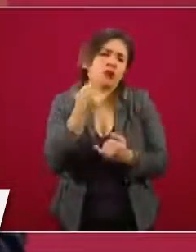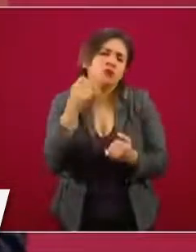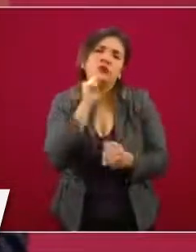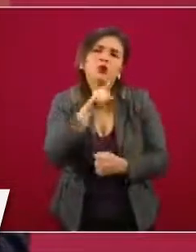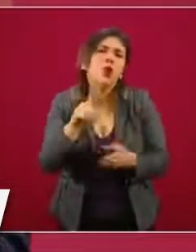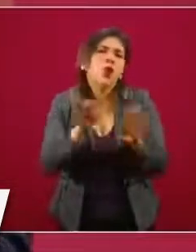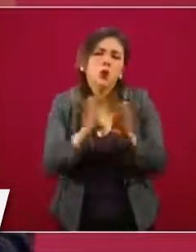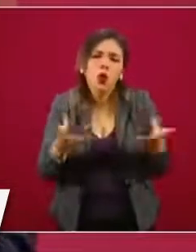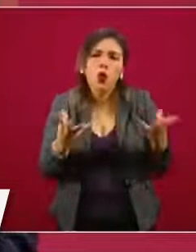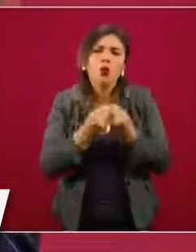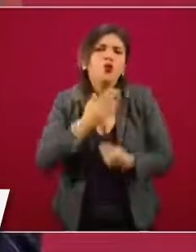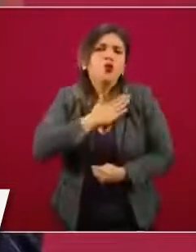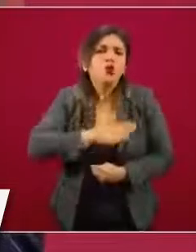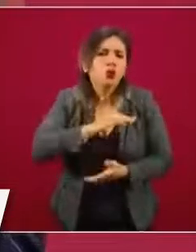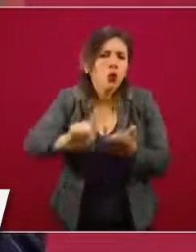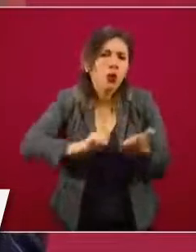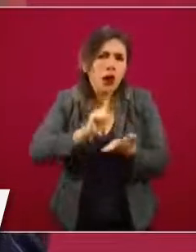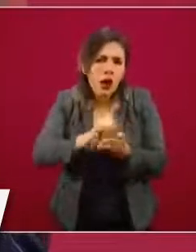democracia,